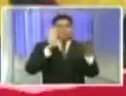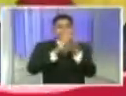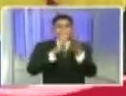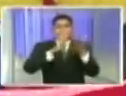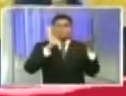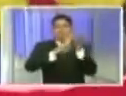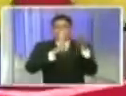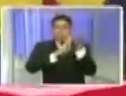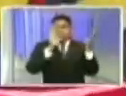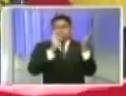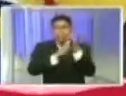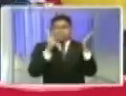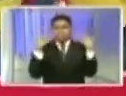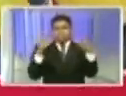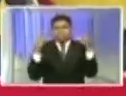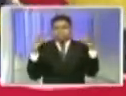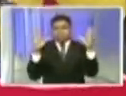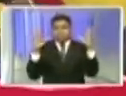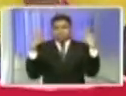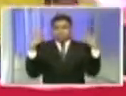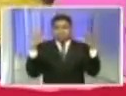pa, pa, pa.